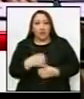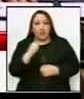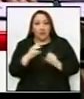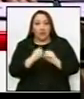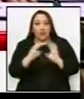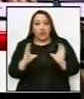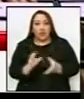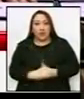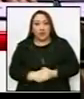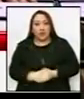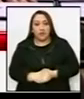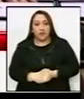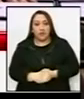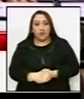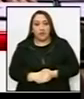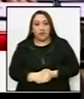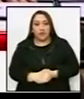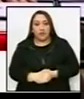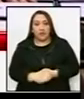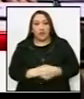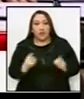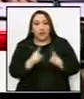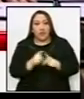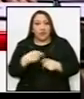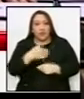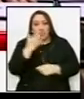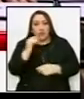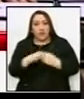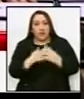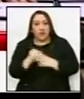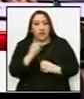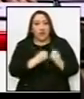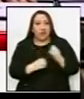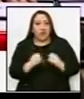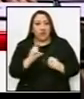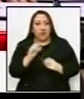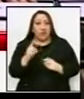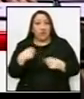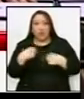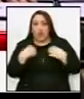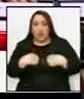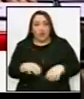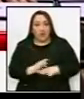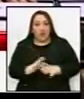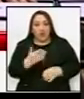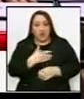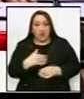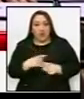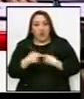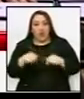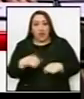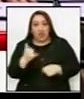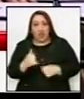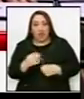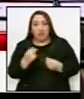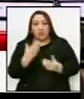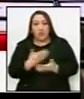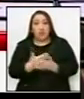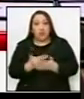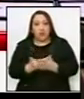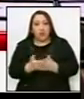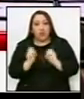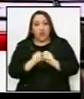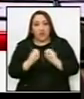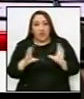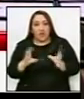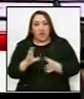claramente. Y de otro lado, no olvidemos que toda organización criminal, yo no soy abogado, presidente, pero aquí hay elementos